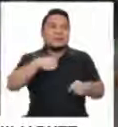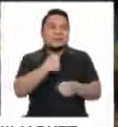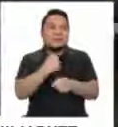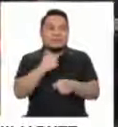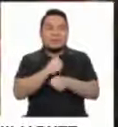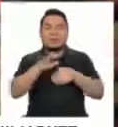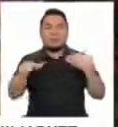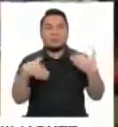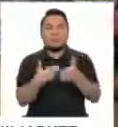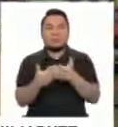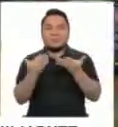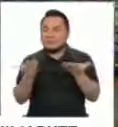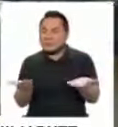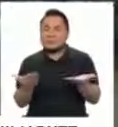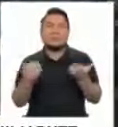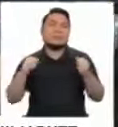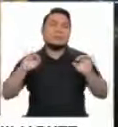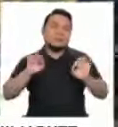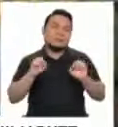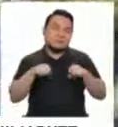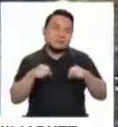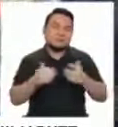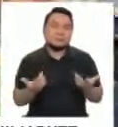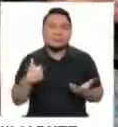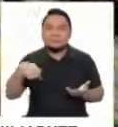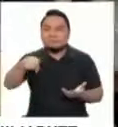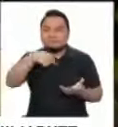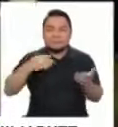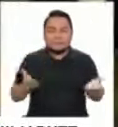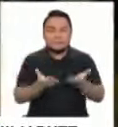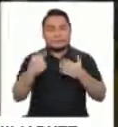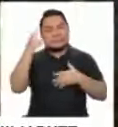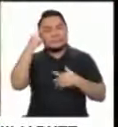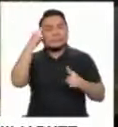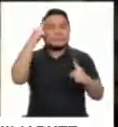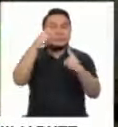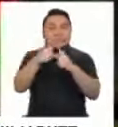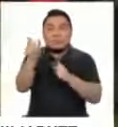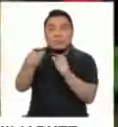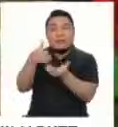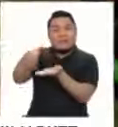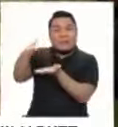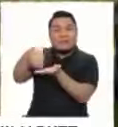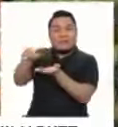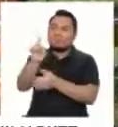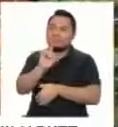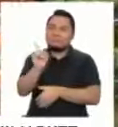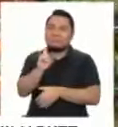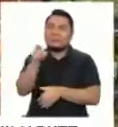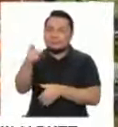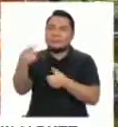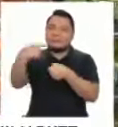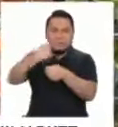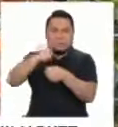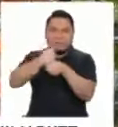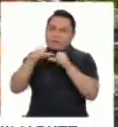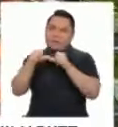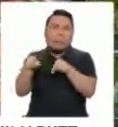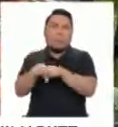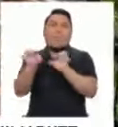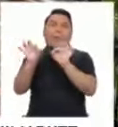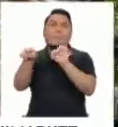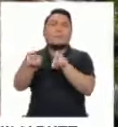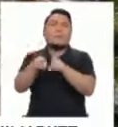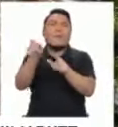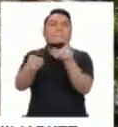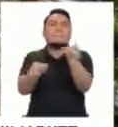detrás de todo esto, ¿no? Y sí, justamente la motivación, una de las más grandes, ha sido poder dar puestos de trabajo